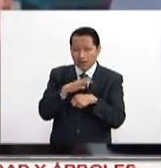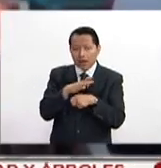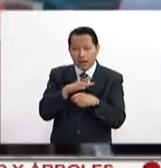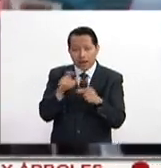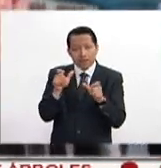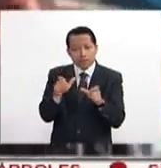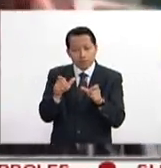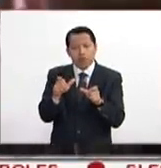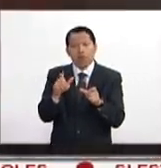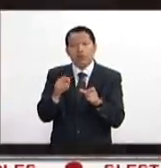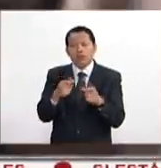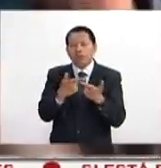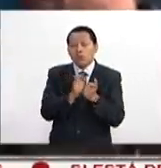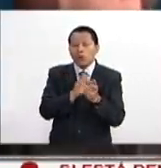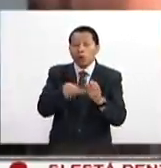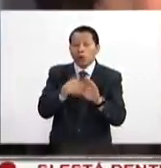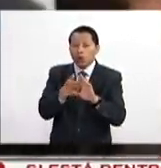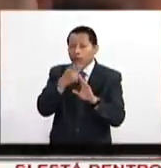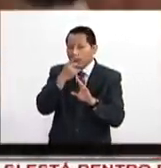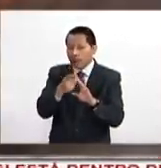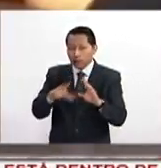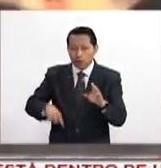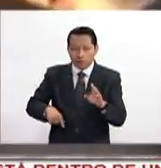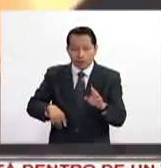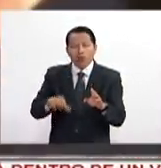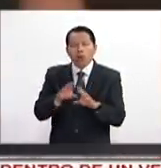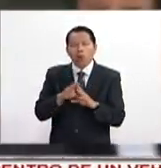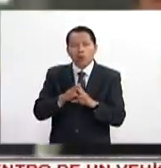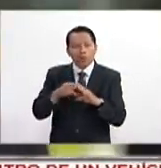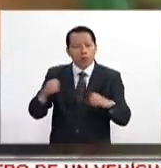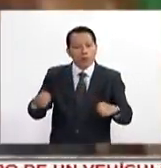nacional. Los opositores aseguran que el gobierno mantiene el estado